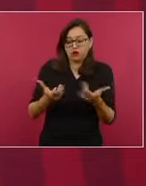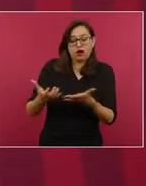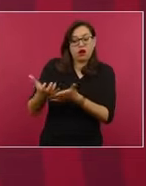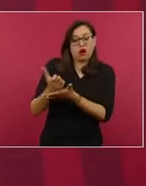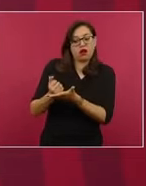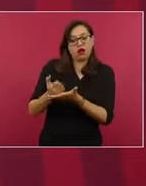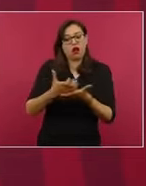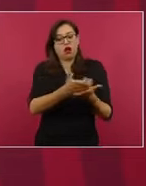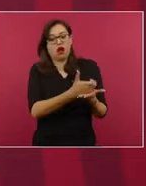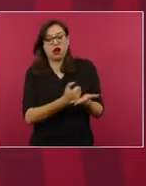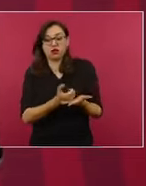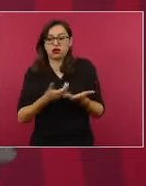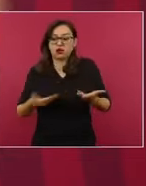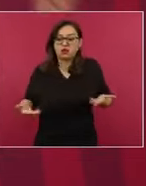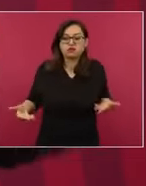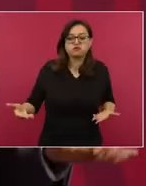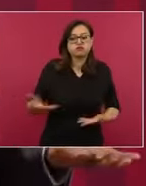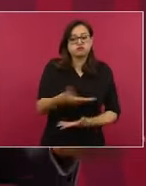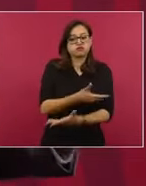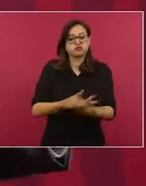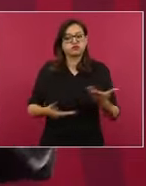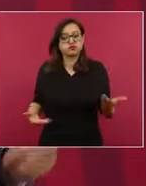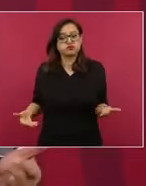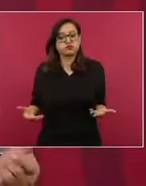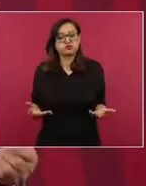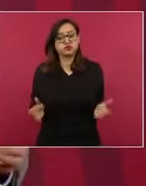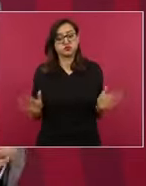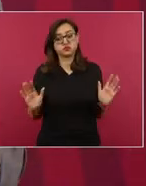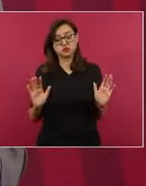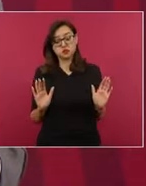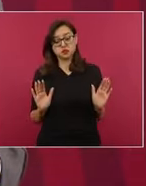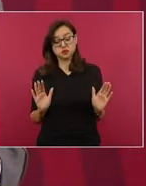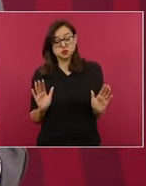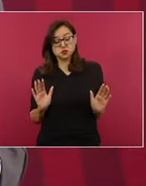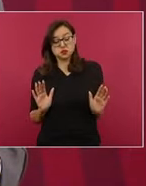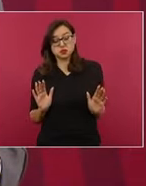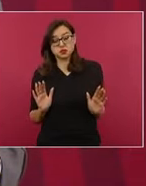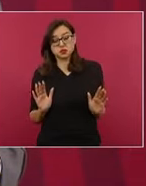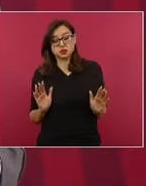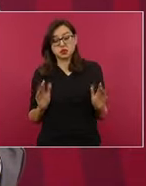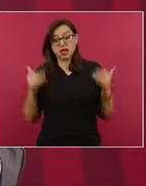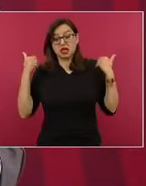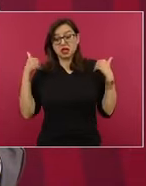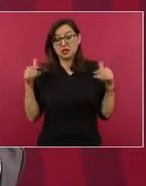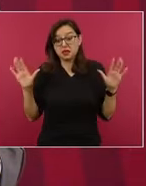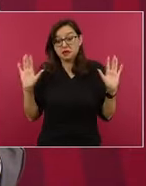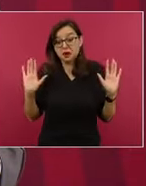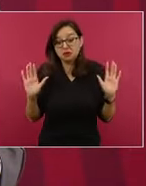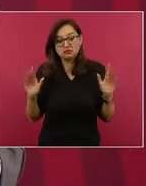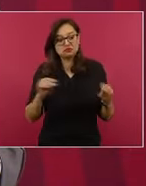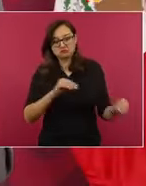que iban a ganar las empresas y también iba a ganar la nación.